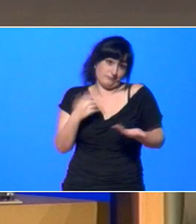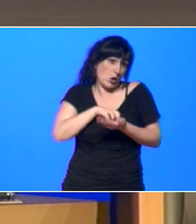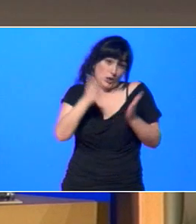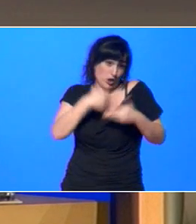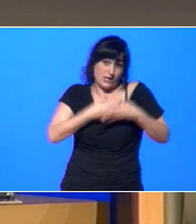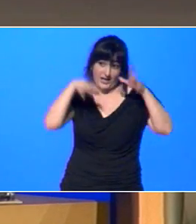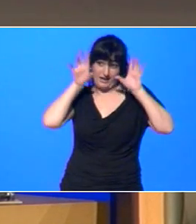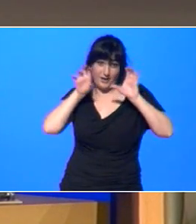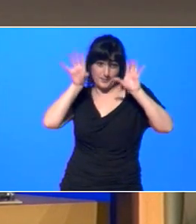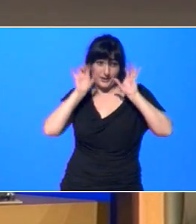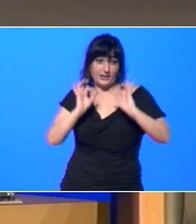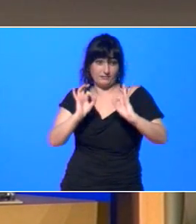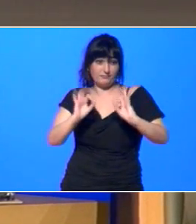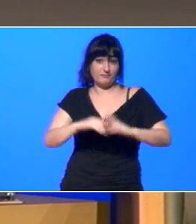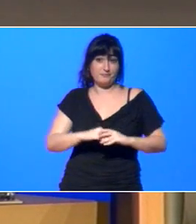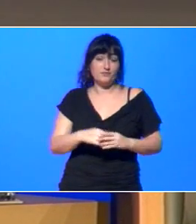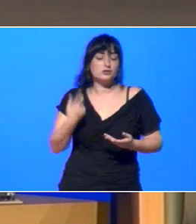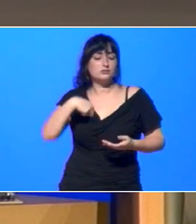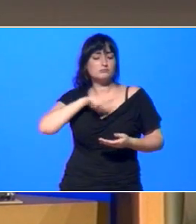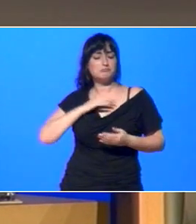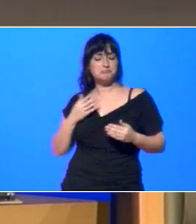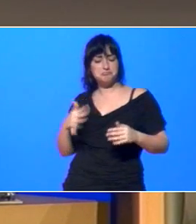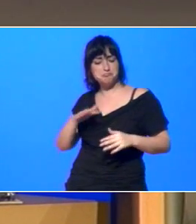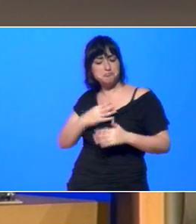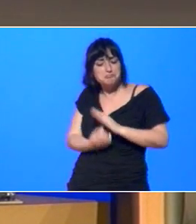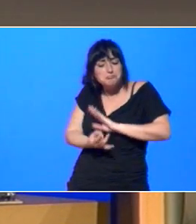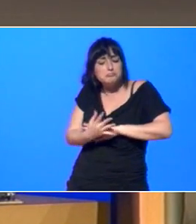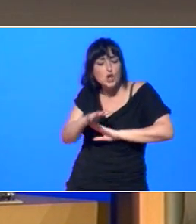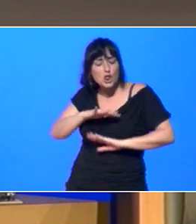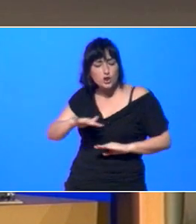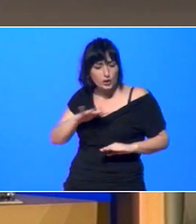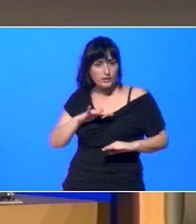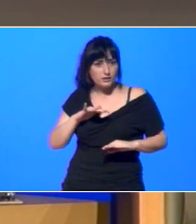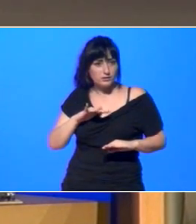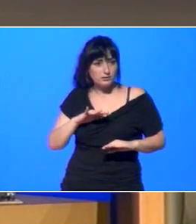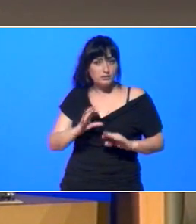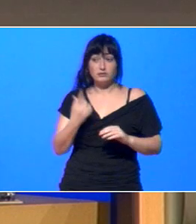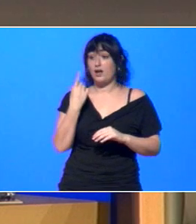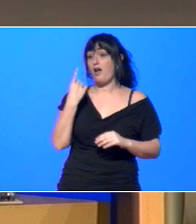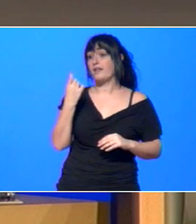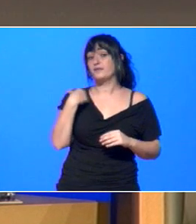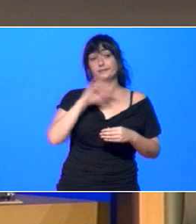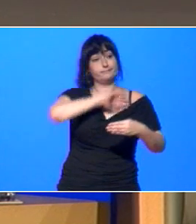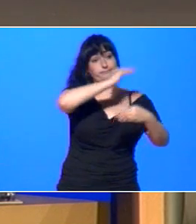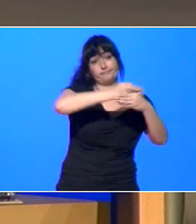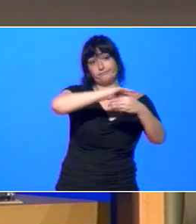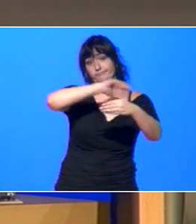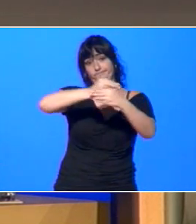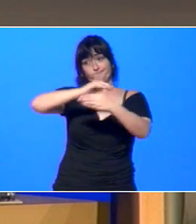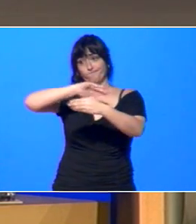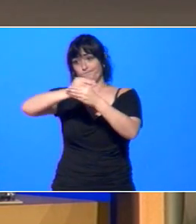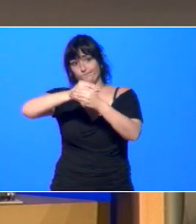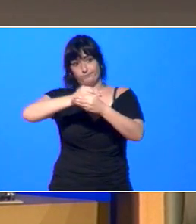consonancia con el hecho de dónde venimos, eso pasa por reconocer las múltiples barreras que limitan